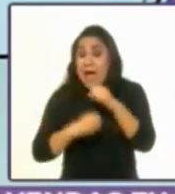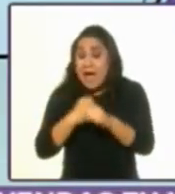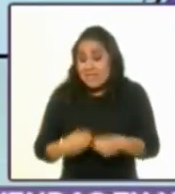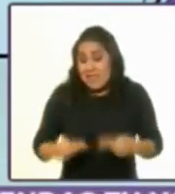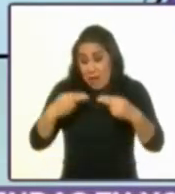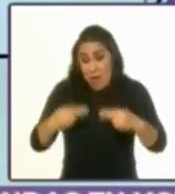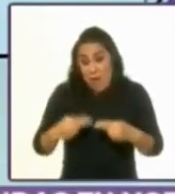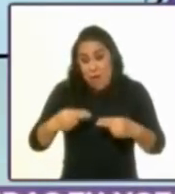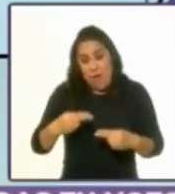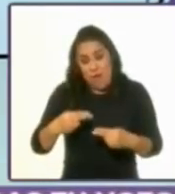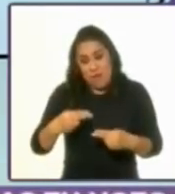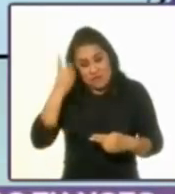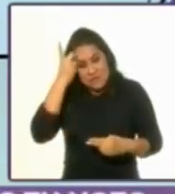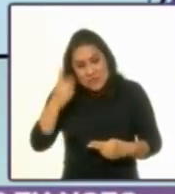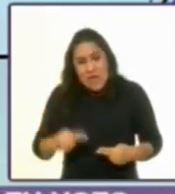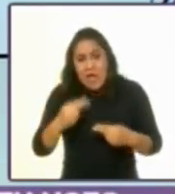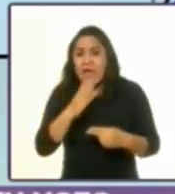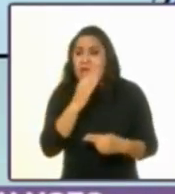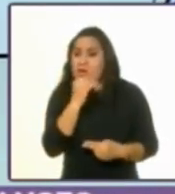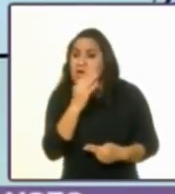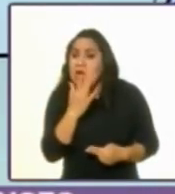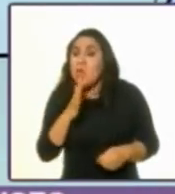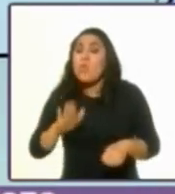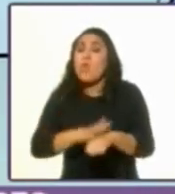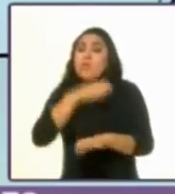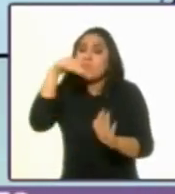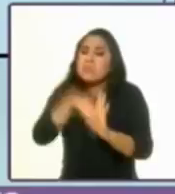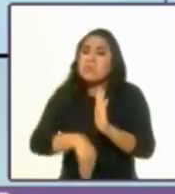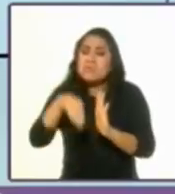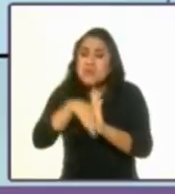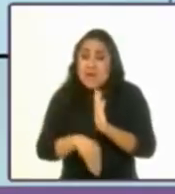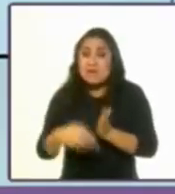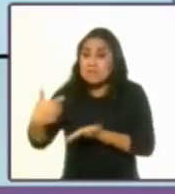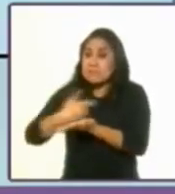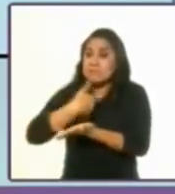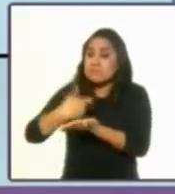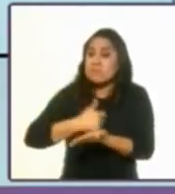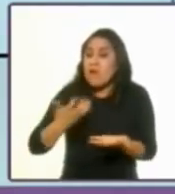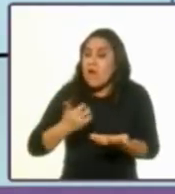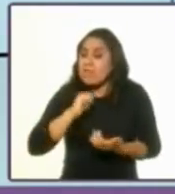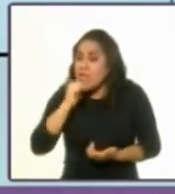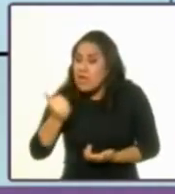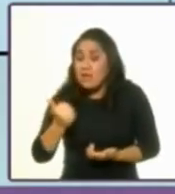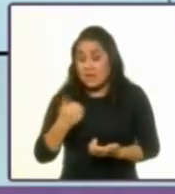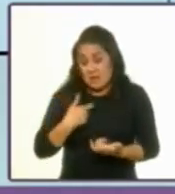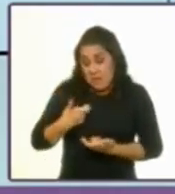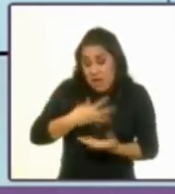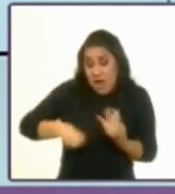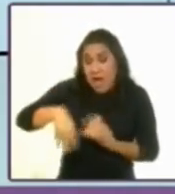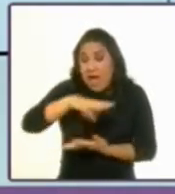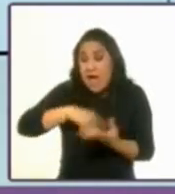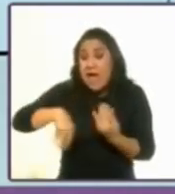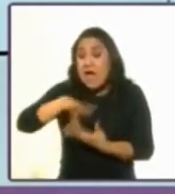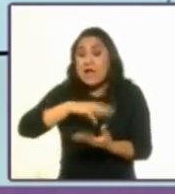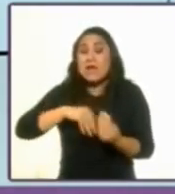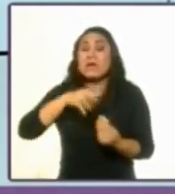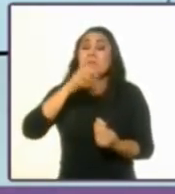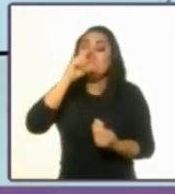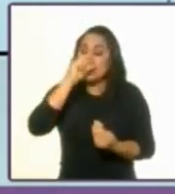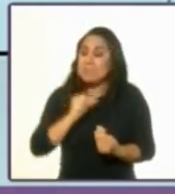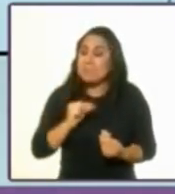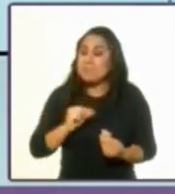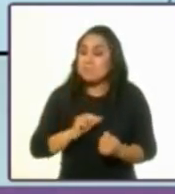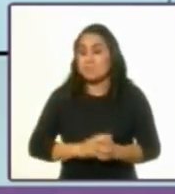de su negocio porque no les pagan los trabajos que ya realizaron y con los pocos recursos que tienen acaban financiando a sus clientes